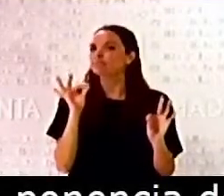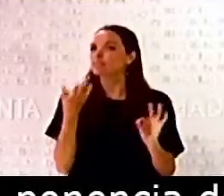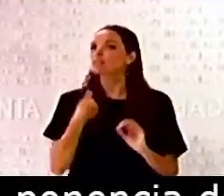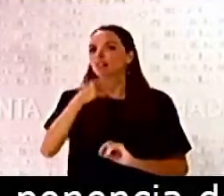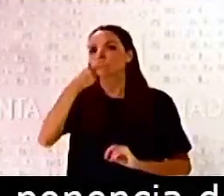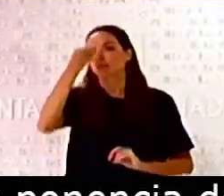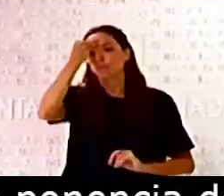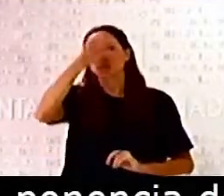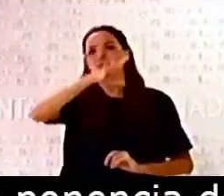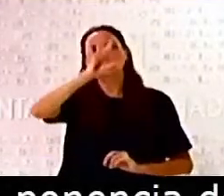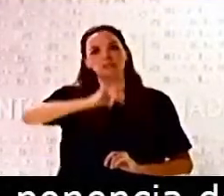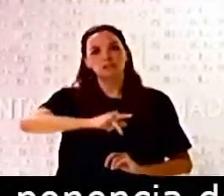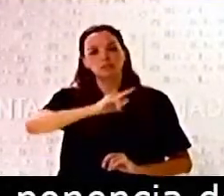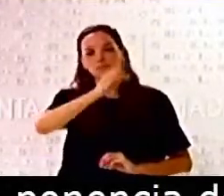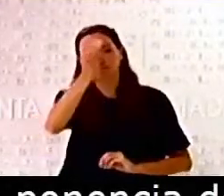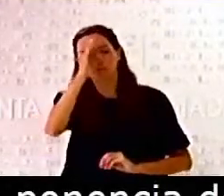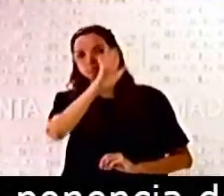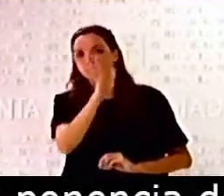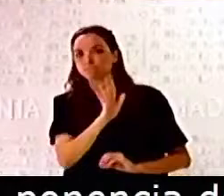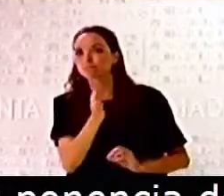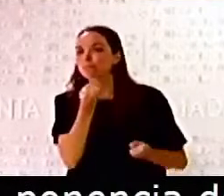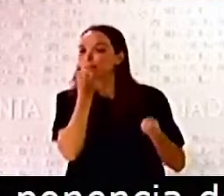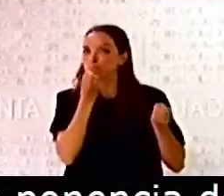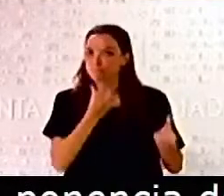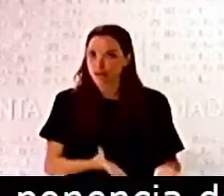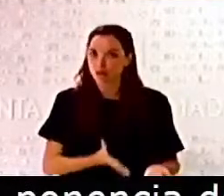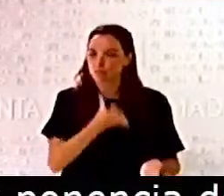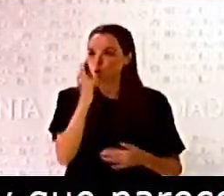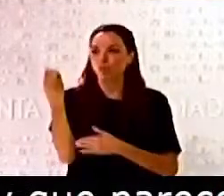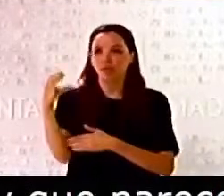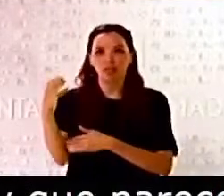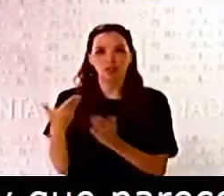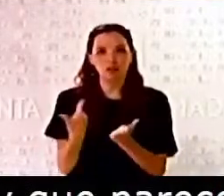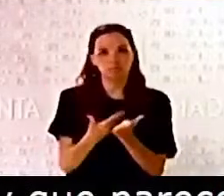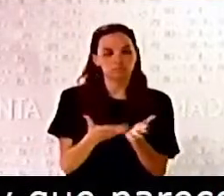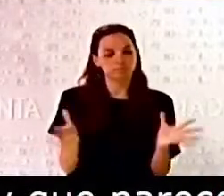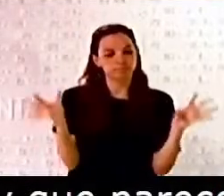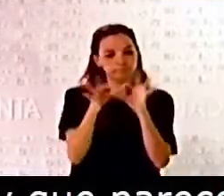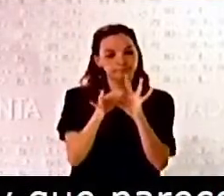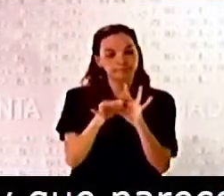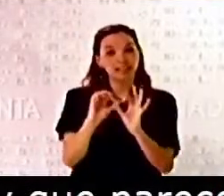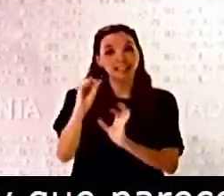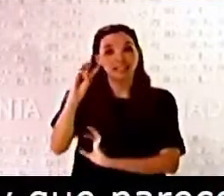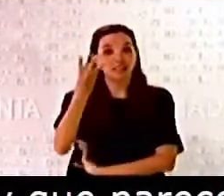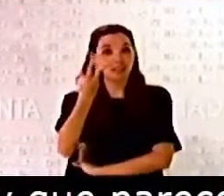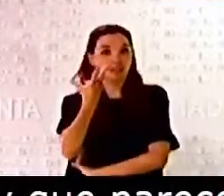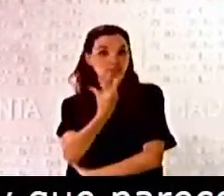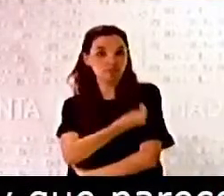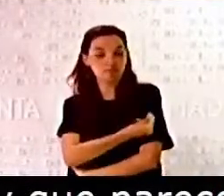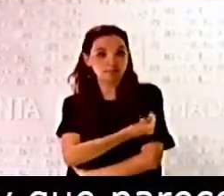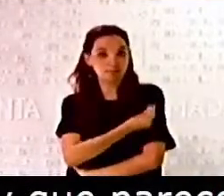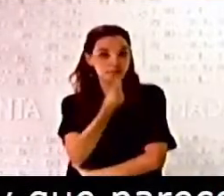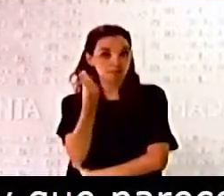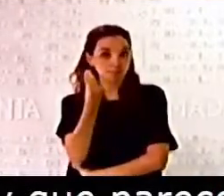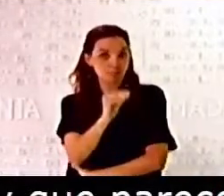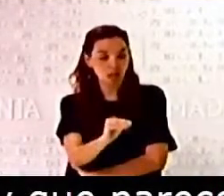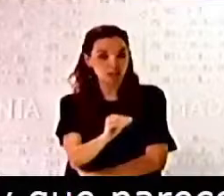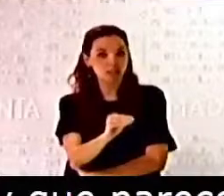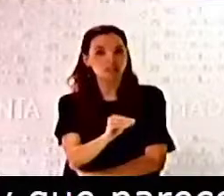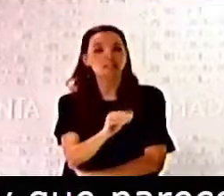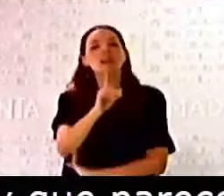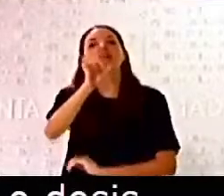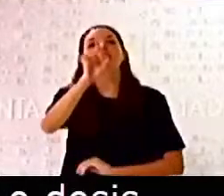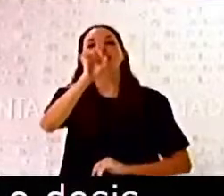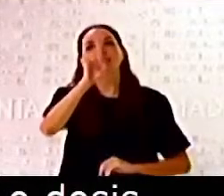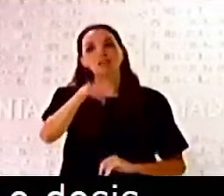sensato y que parece amparado por la ciencia que esa tercera dosis o dosis adicional se la administre